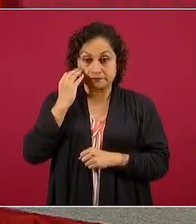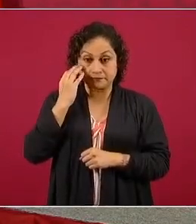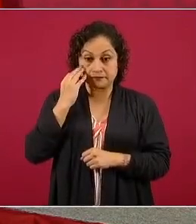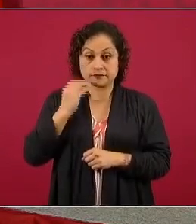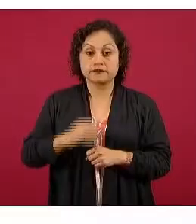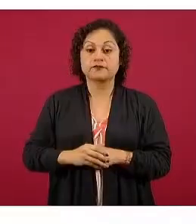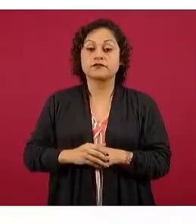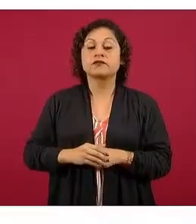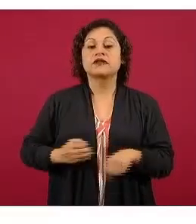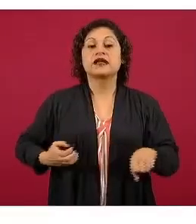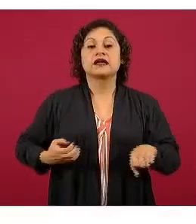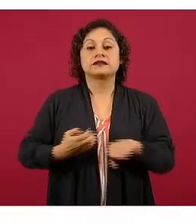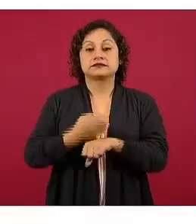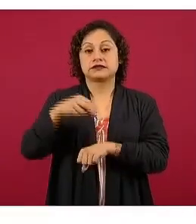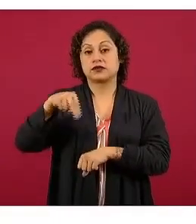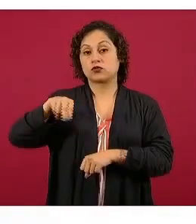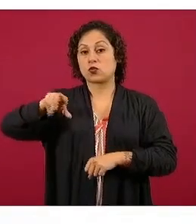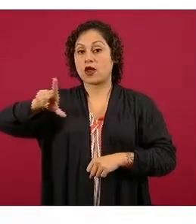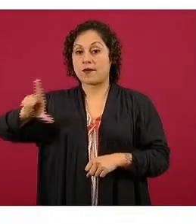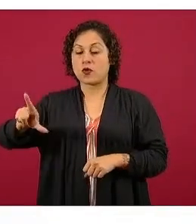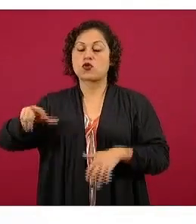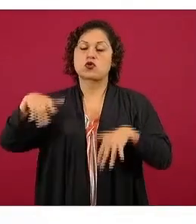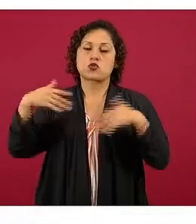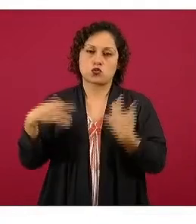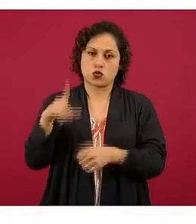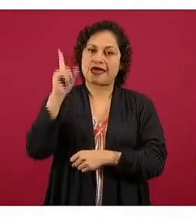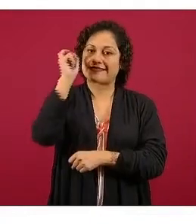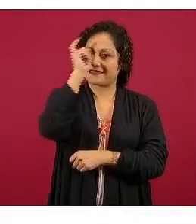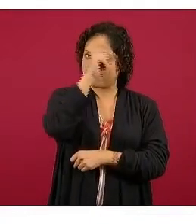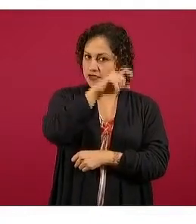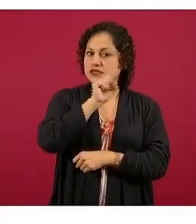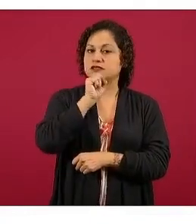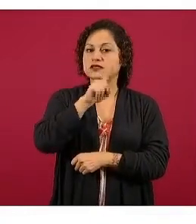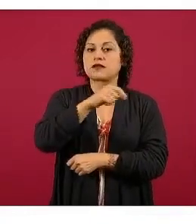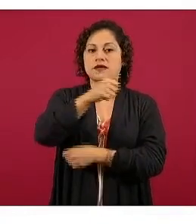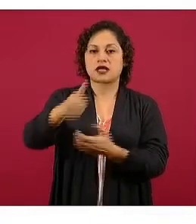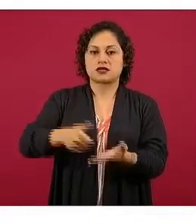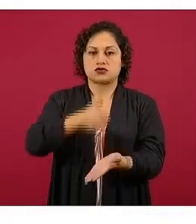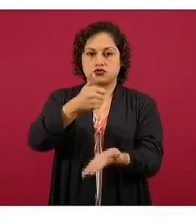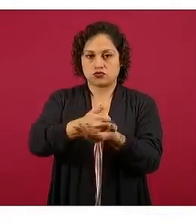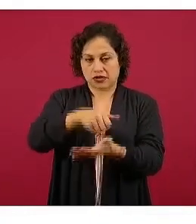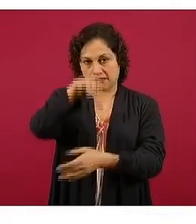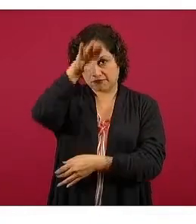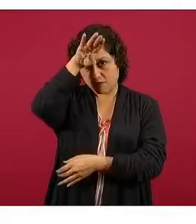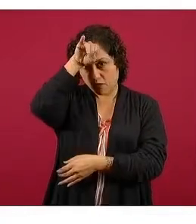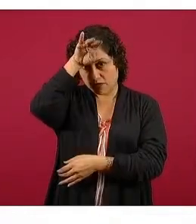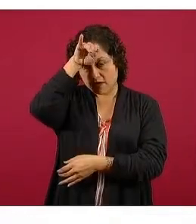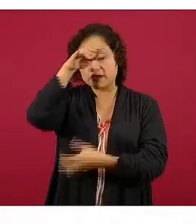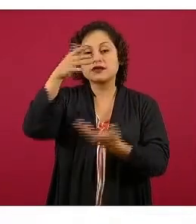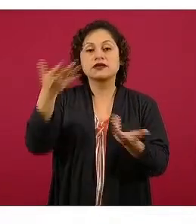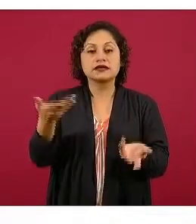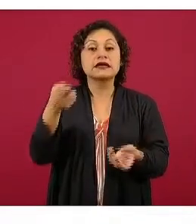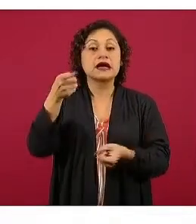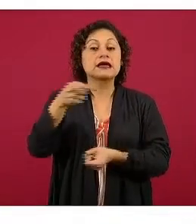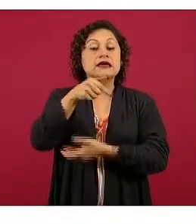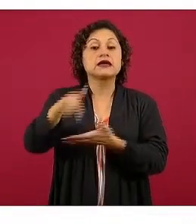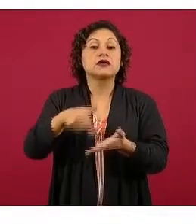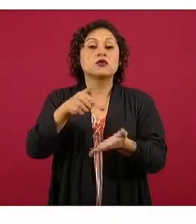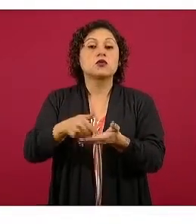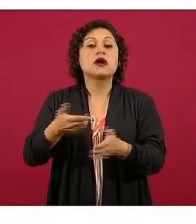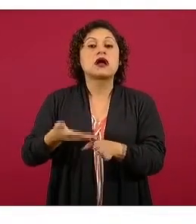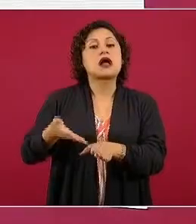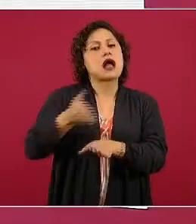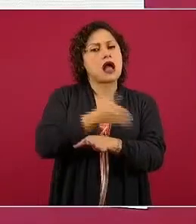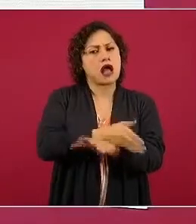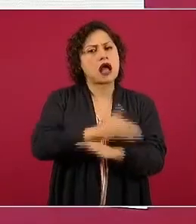Nuevo León, el otro estado complejo por el área conurbada de Monterrey, en donde después de un ascenso se ha